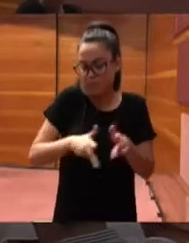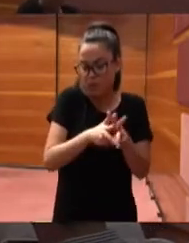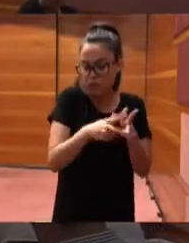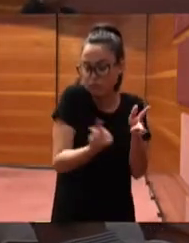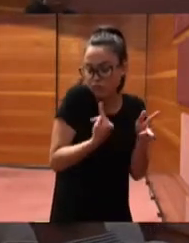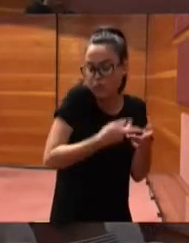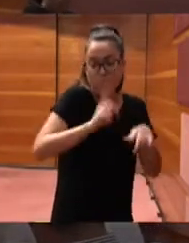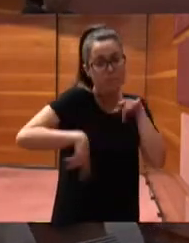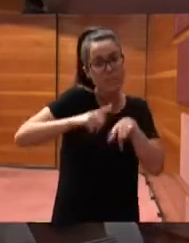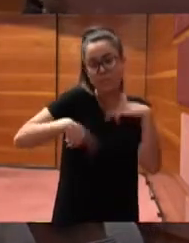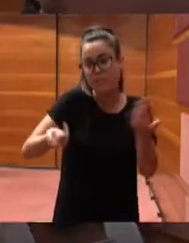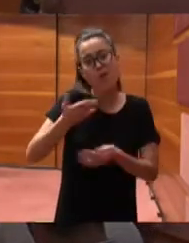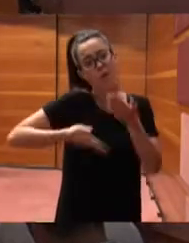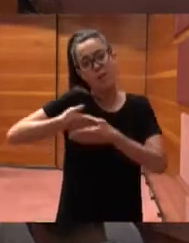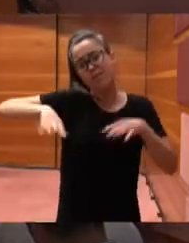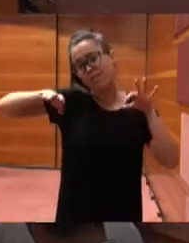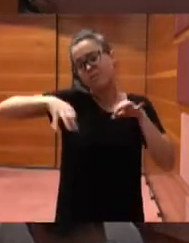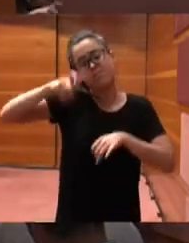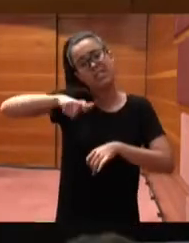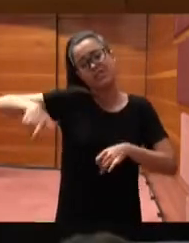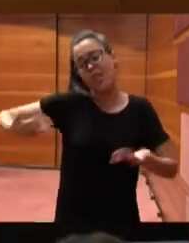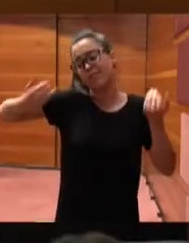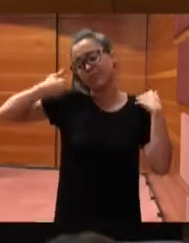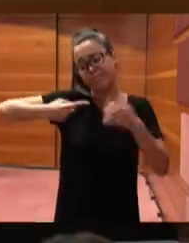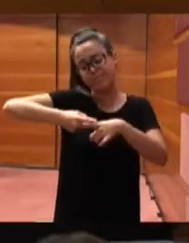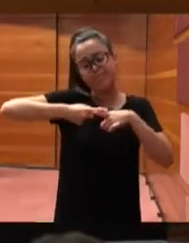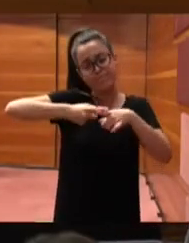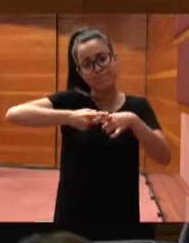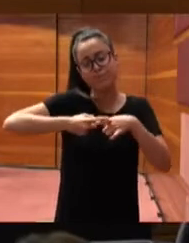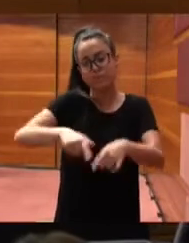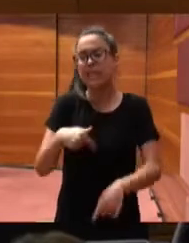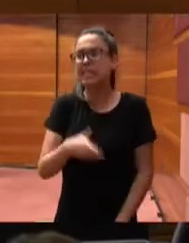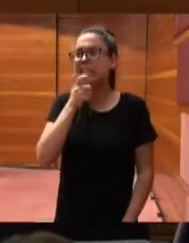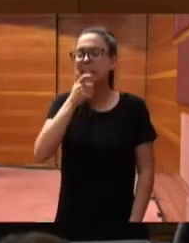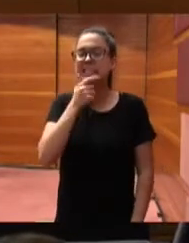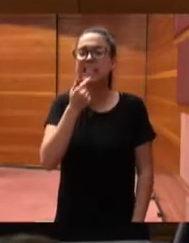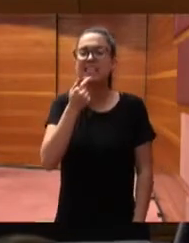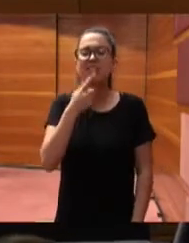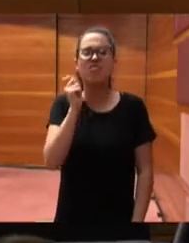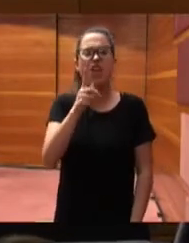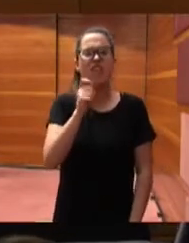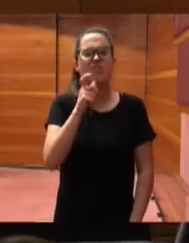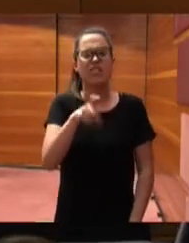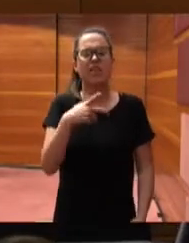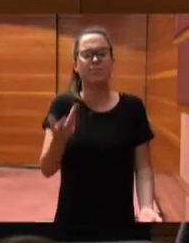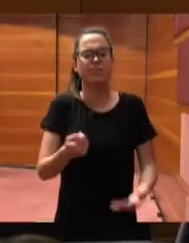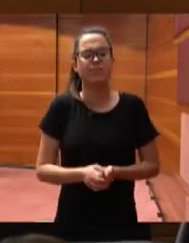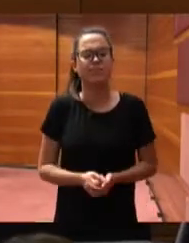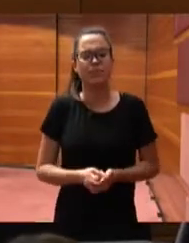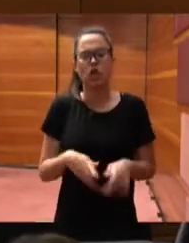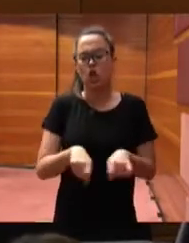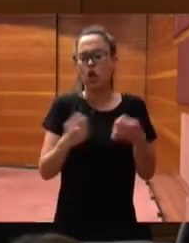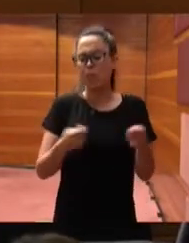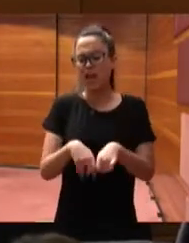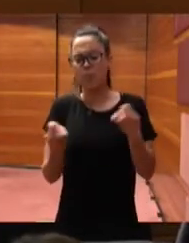para mí la clave de la colaboración. Y para eso hay que romper, ya veis que aquí en inglés habla mucho de romper estructuras